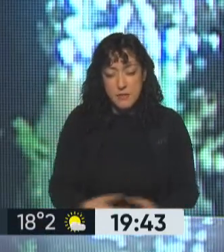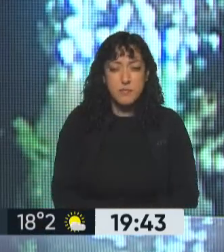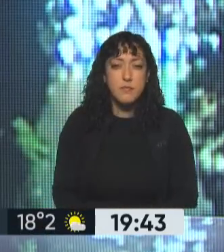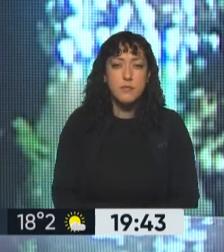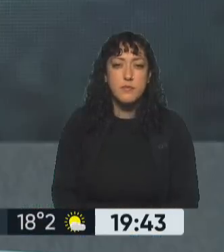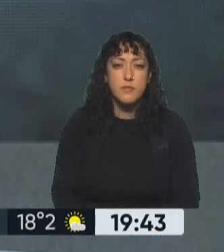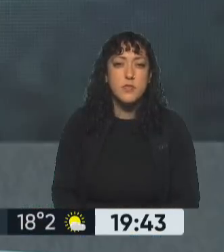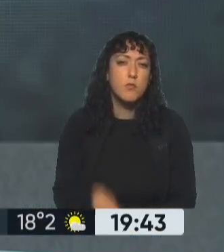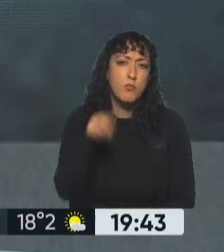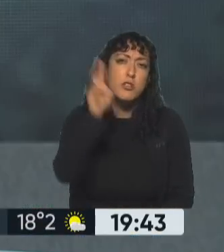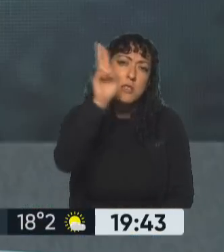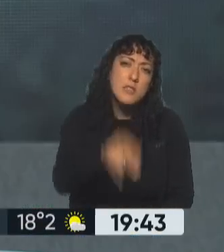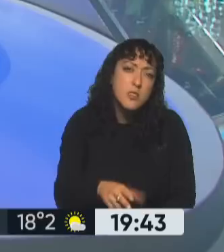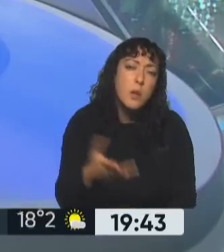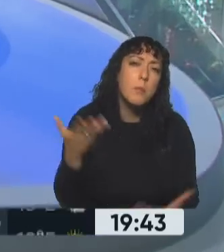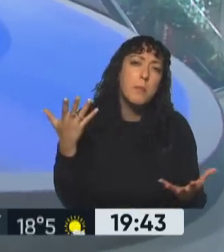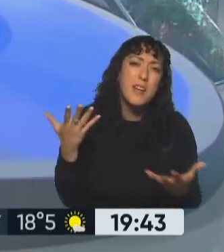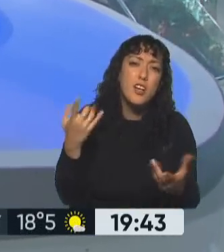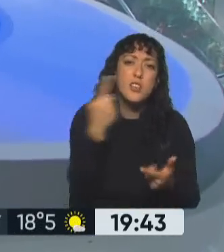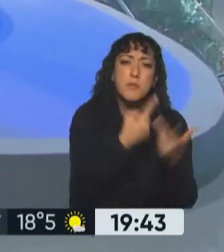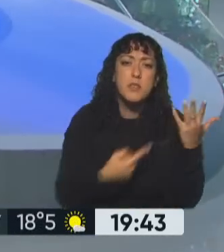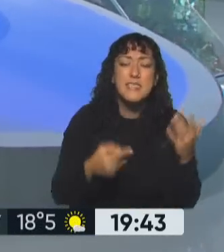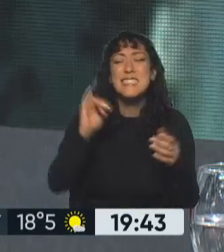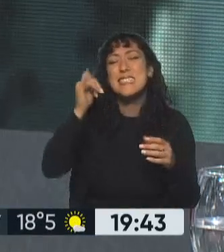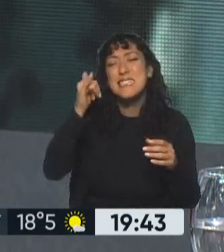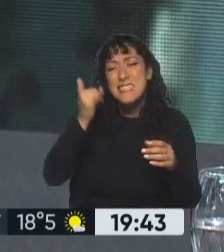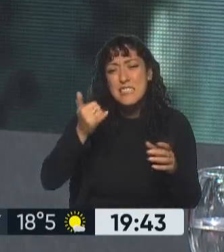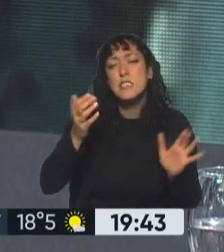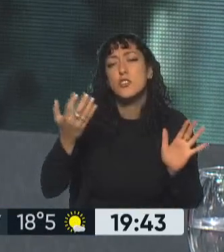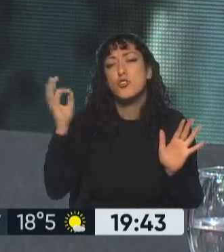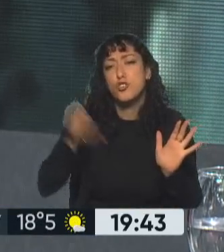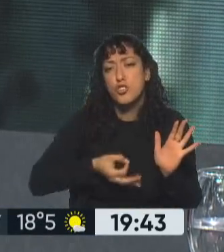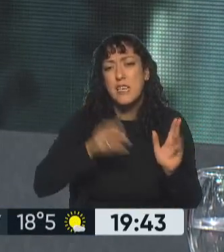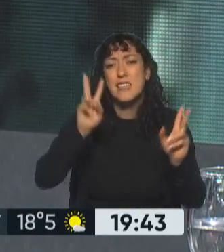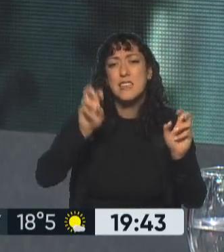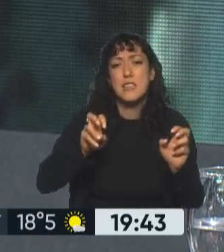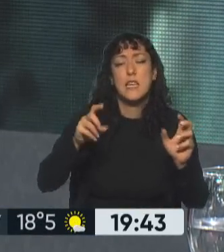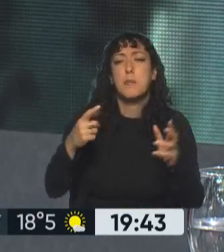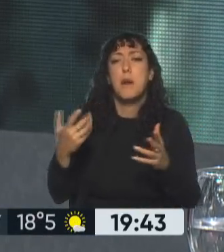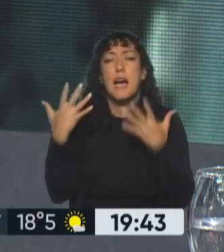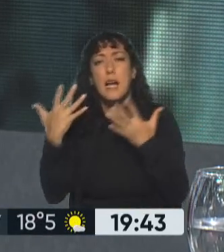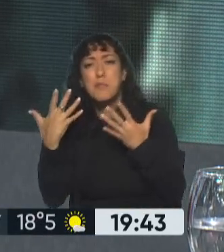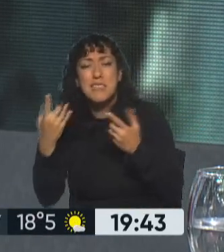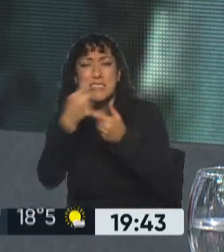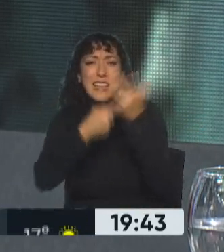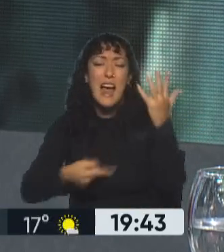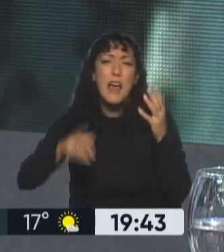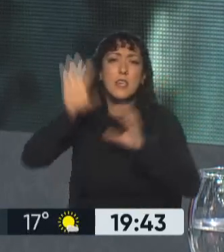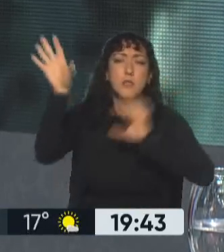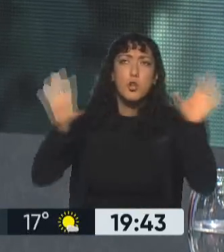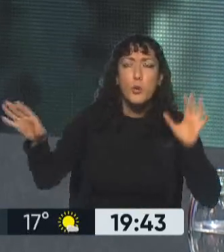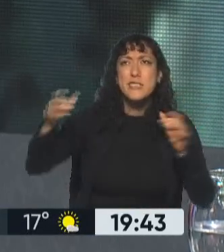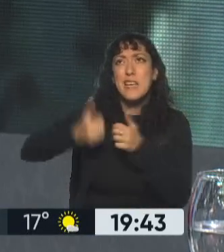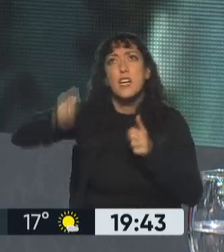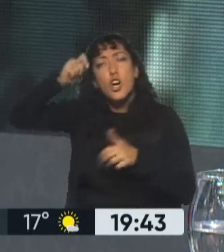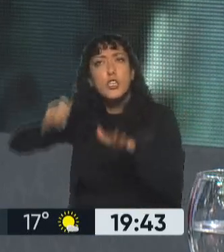vos y hasta, tenés y hasta razón, puede haber, no, y hasta puede haber dos bibliotecas. Y yo sé que hay otra biblioteca y que está muy discutido el tema de la competencia originaria de la Corte en temas provinciales.